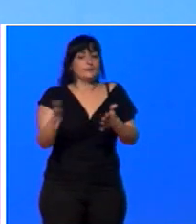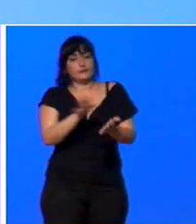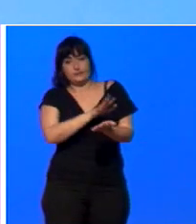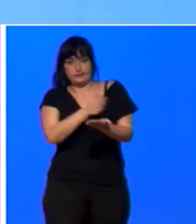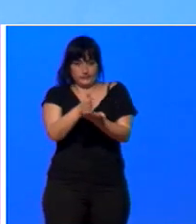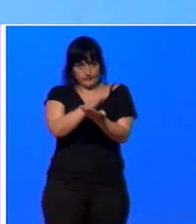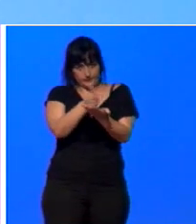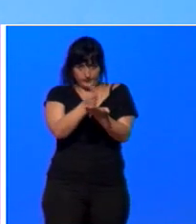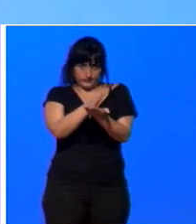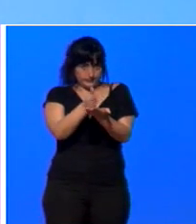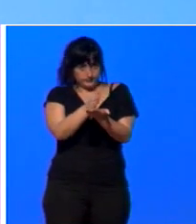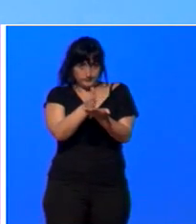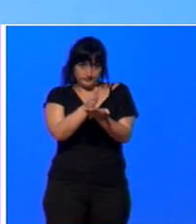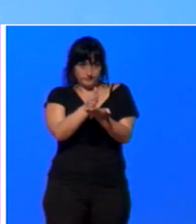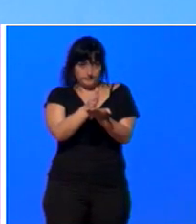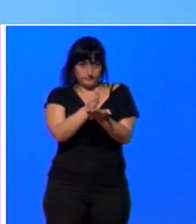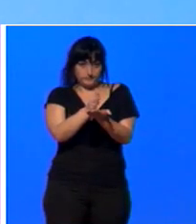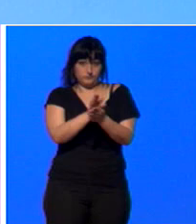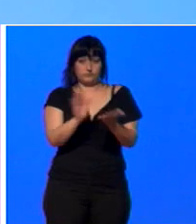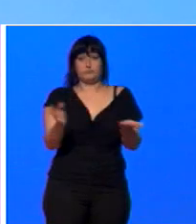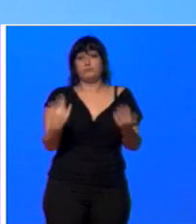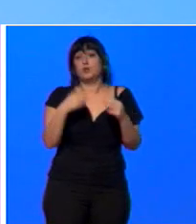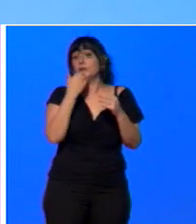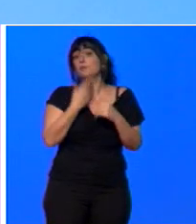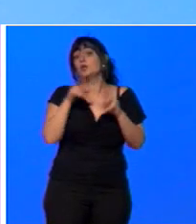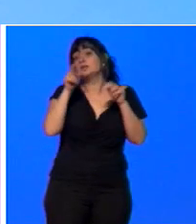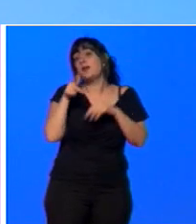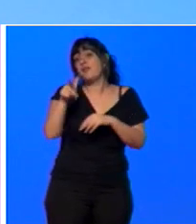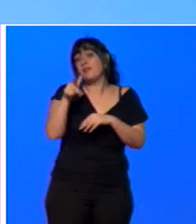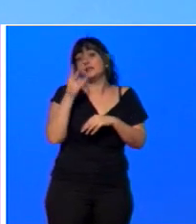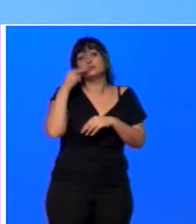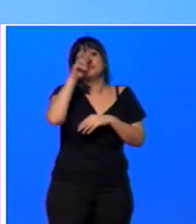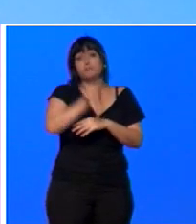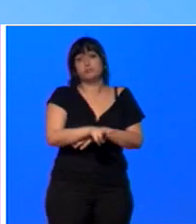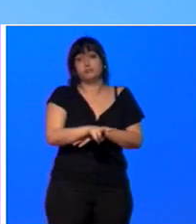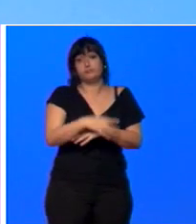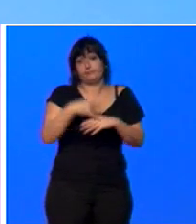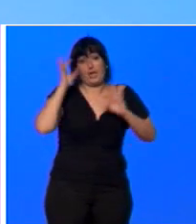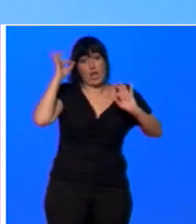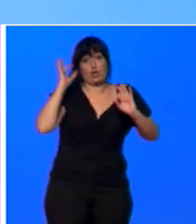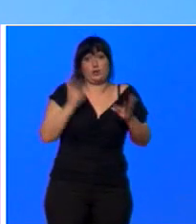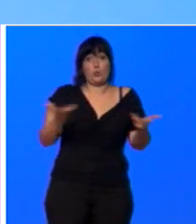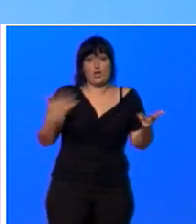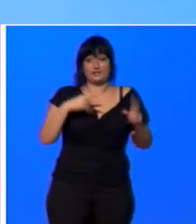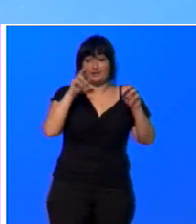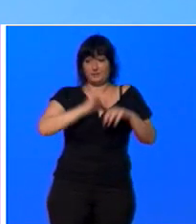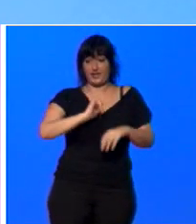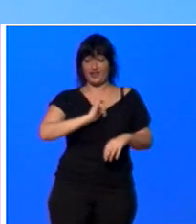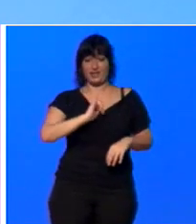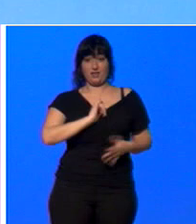Pero en cuanto reconocimiento de derechos la lógica de la convención es esta de la identidad existen